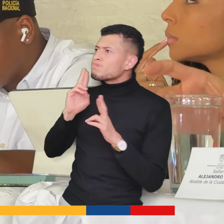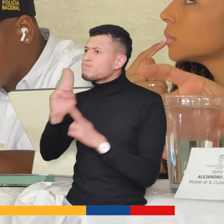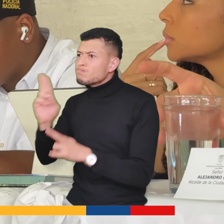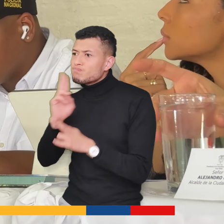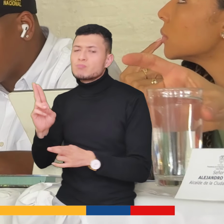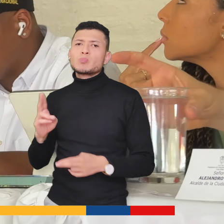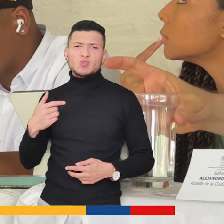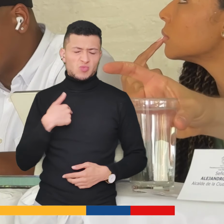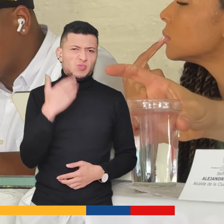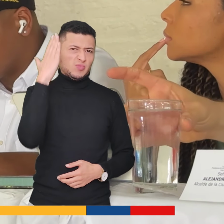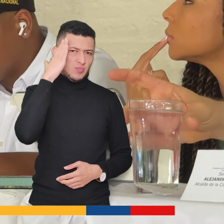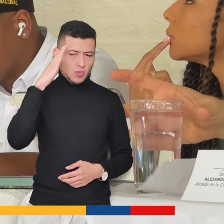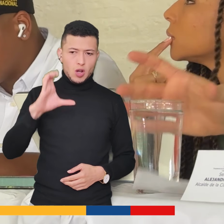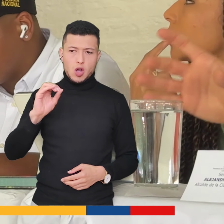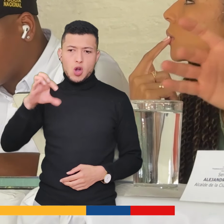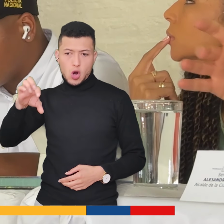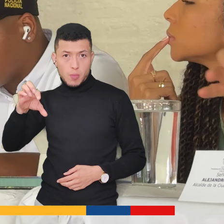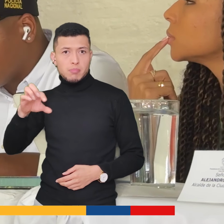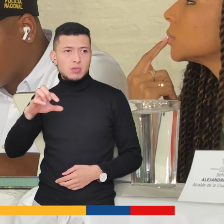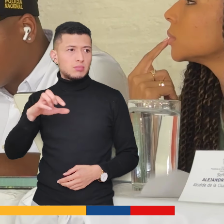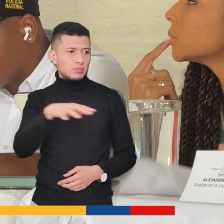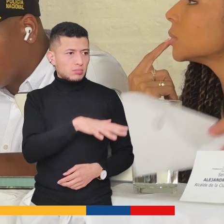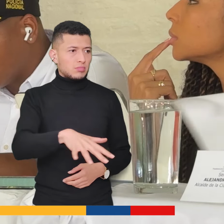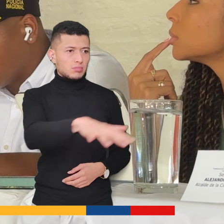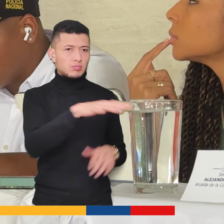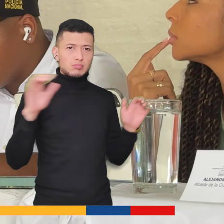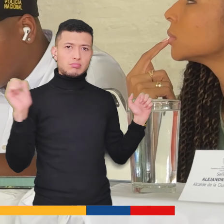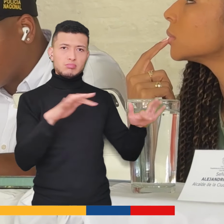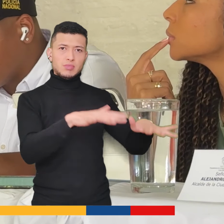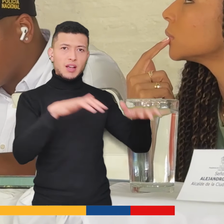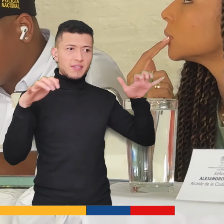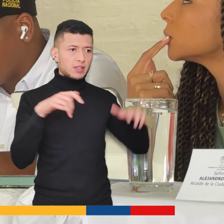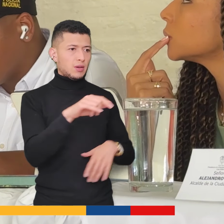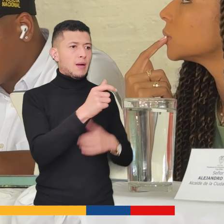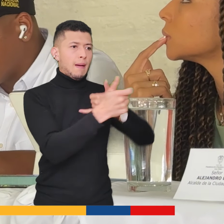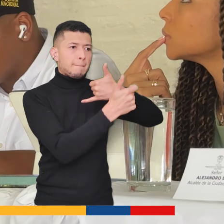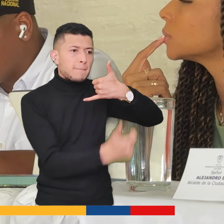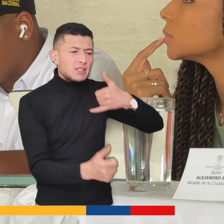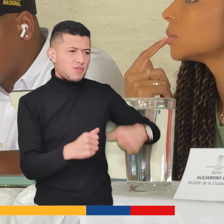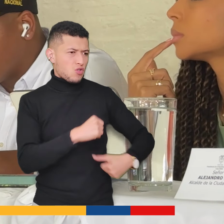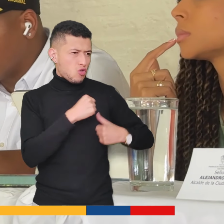mueve el Pacífico, mueve el corazón de la gente, mueve a Cali,